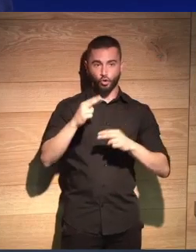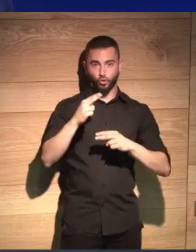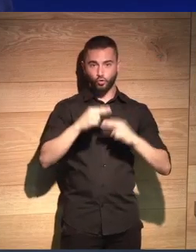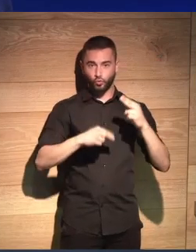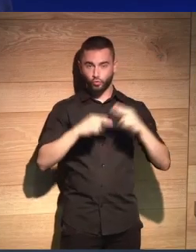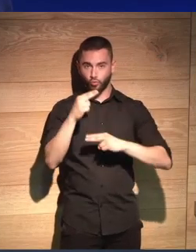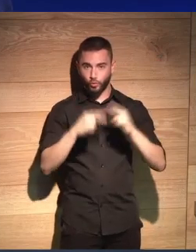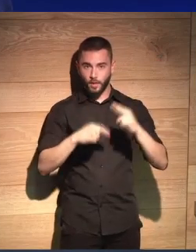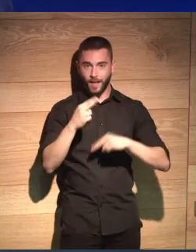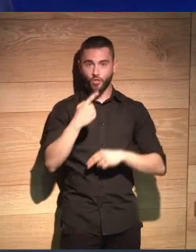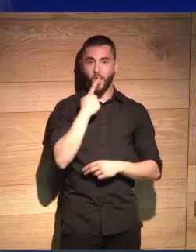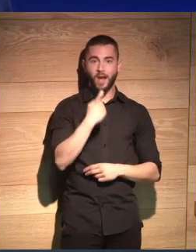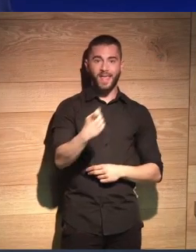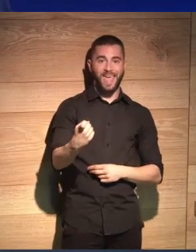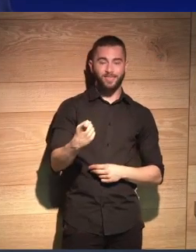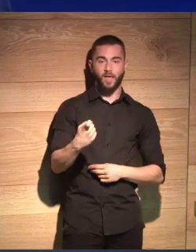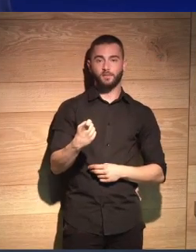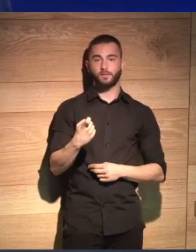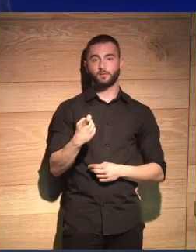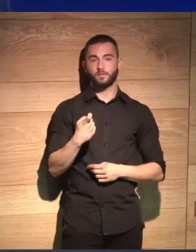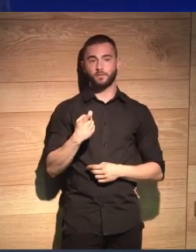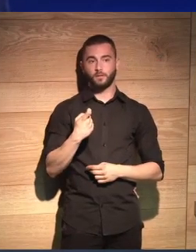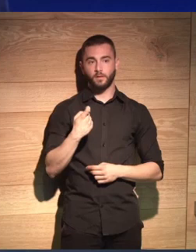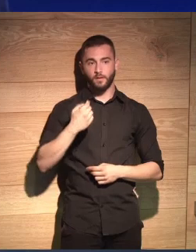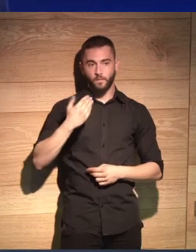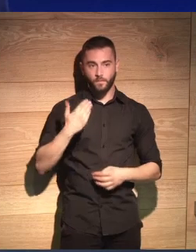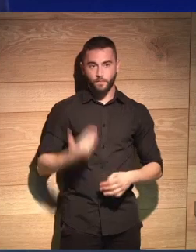pues las leyendas fundacionales